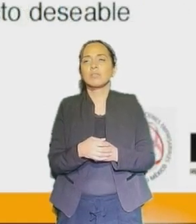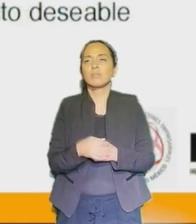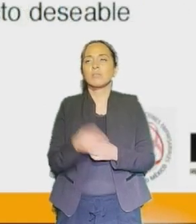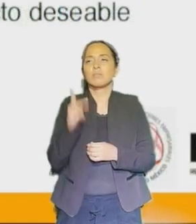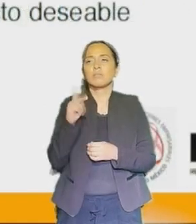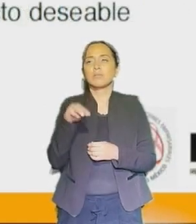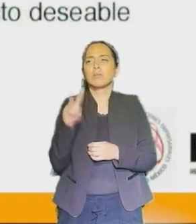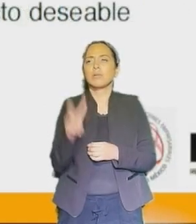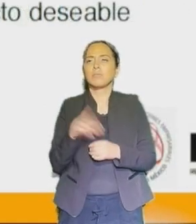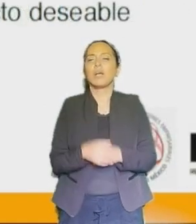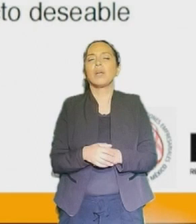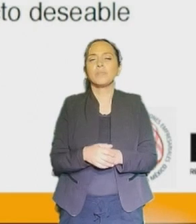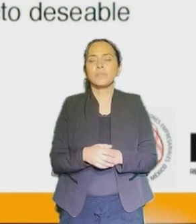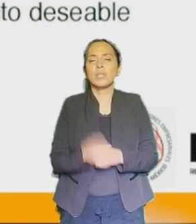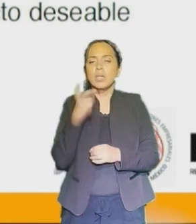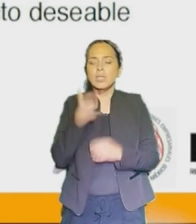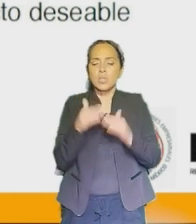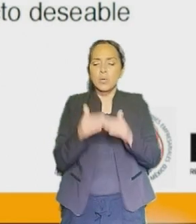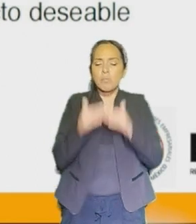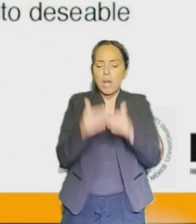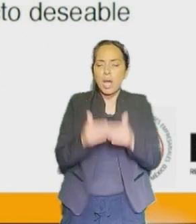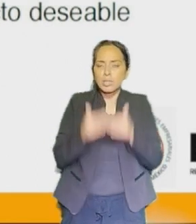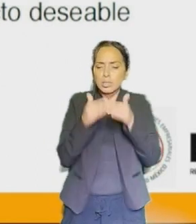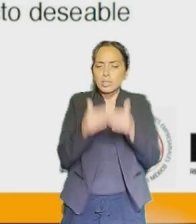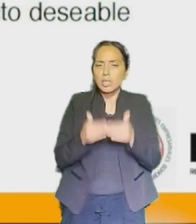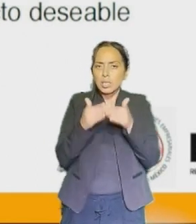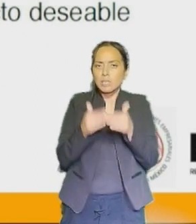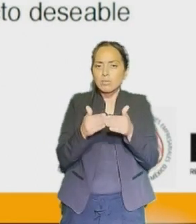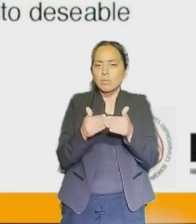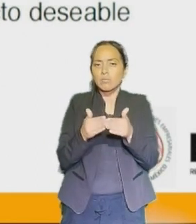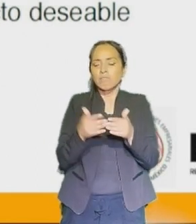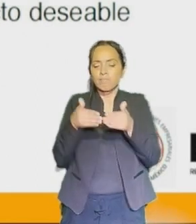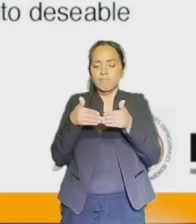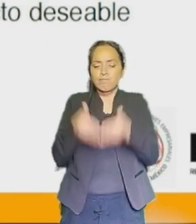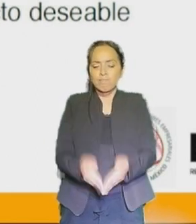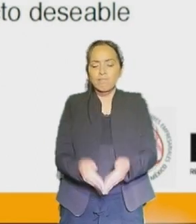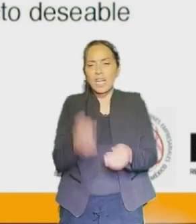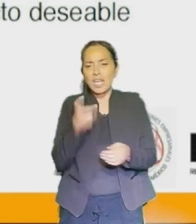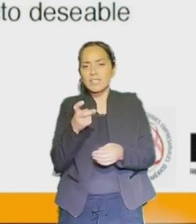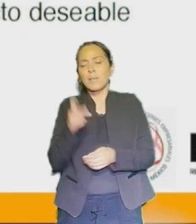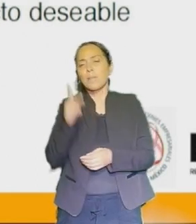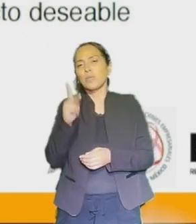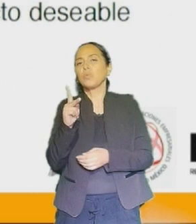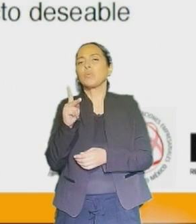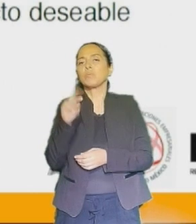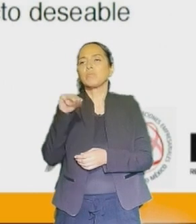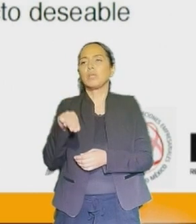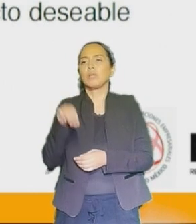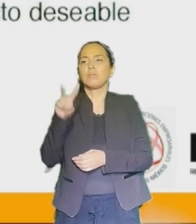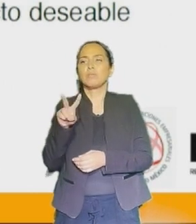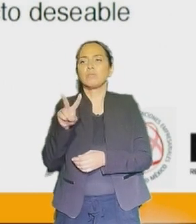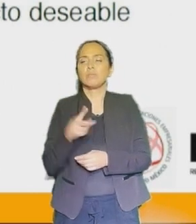de un barquito, ¿no? Un barquito que se hunde es un producto mínimo débil. Una barquita que a lo mejor se mueve y tenemos a lo